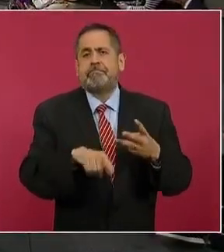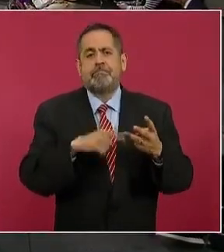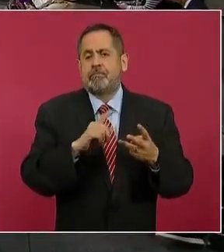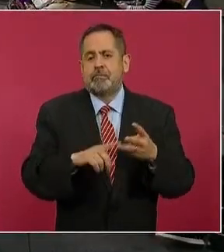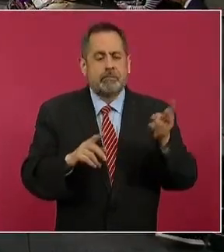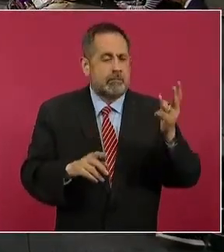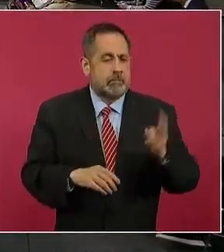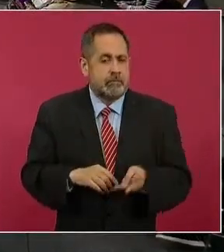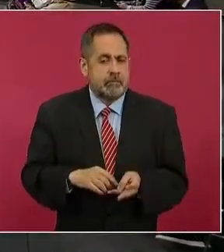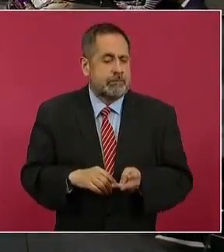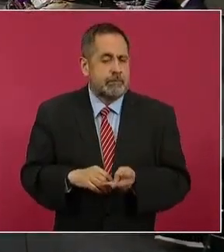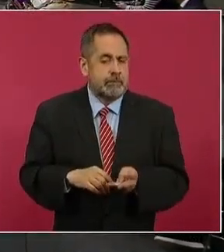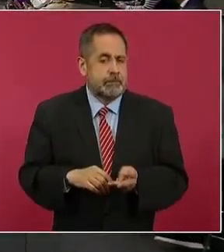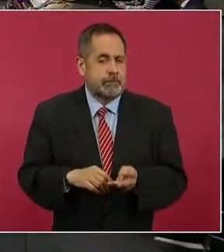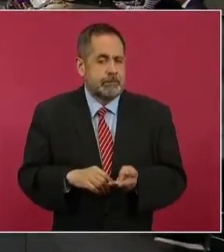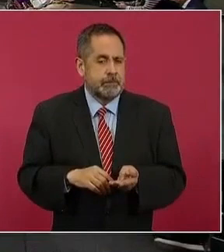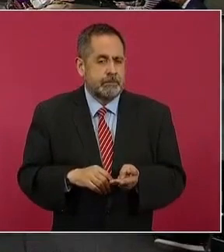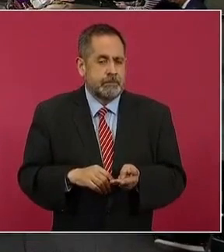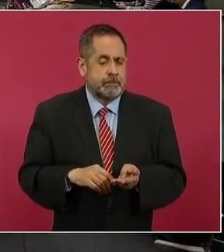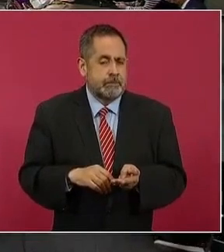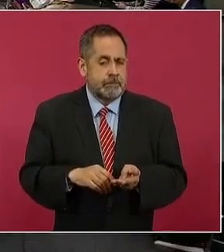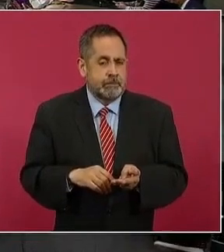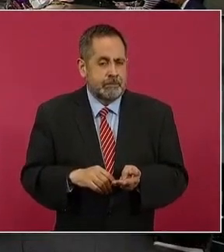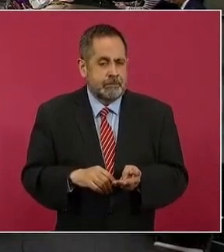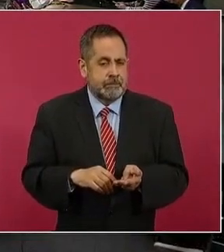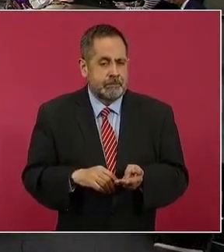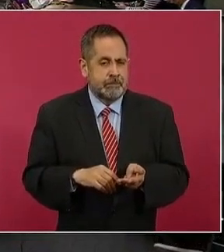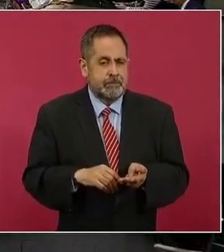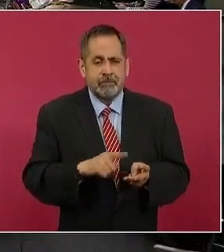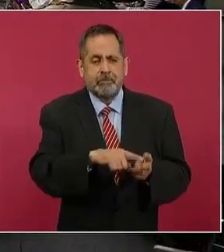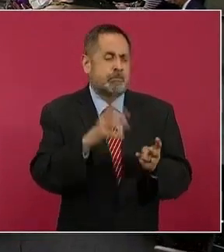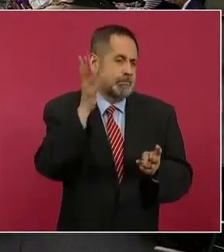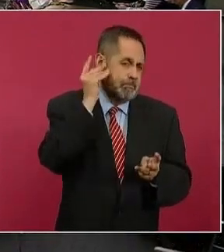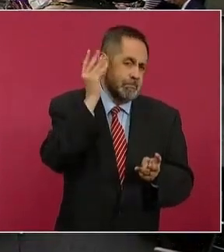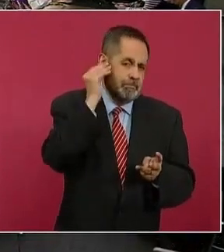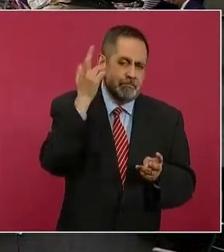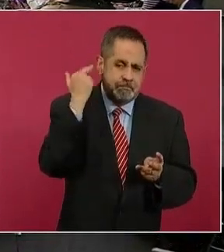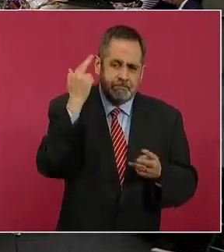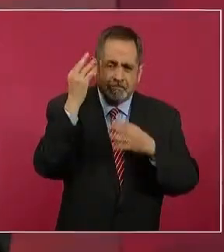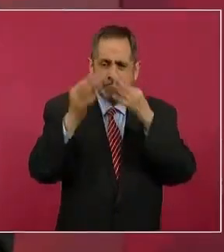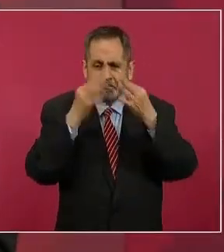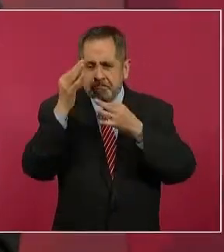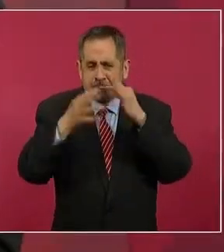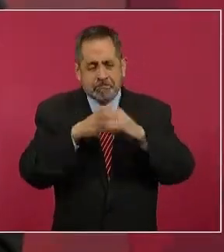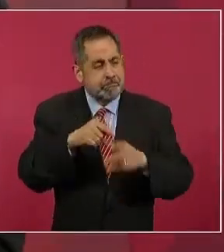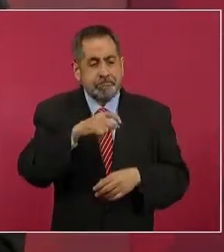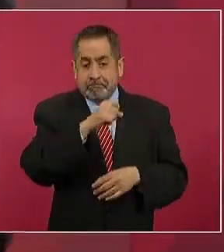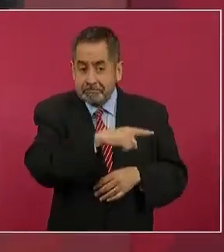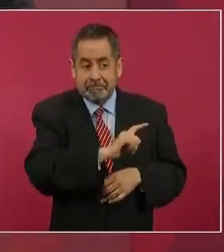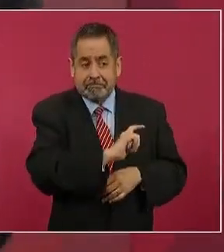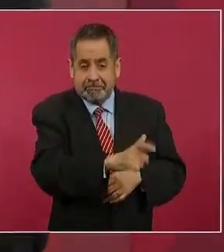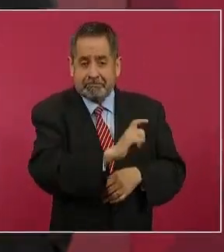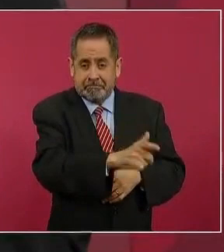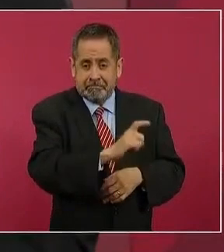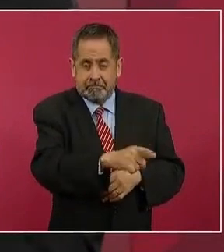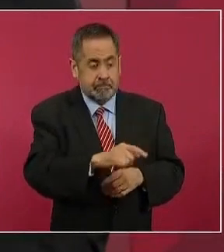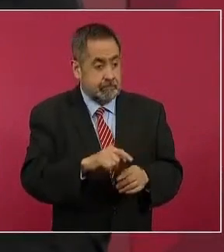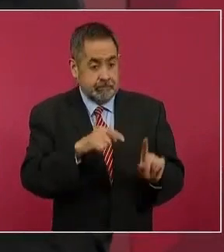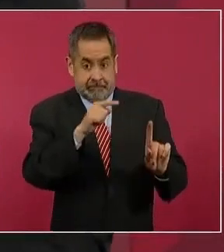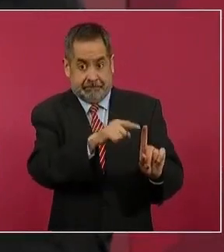o en una estación de radio, y ese